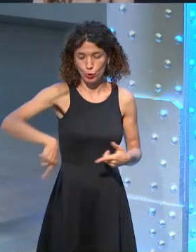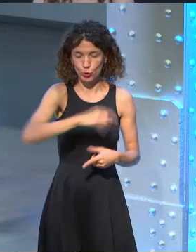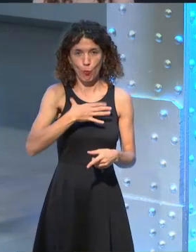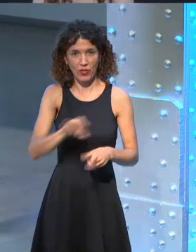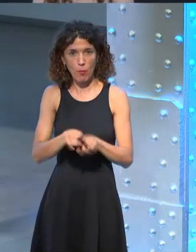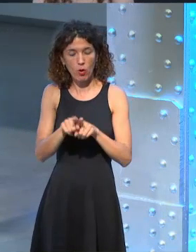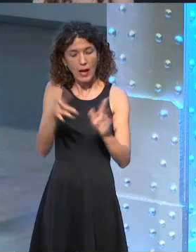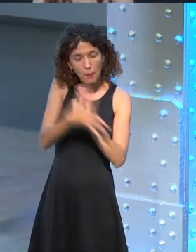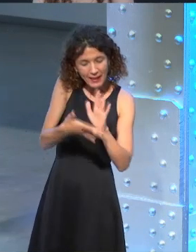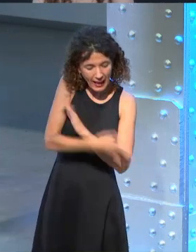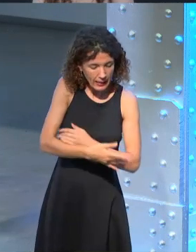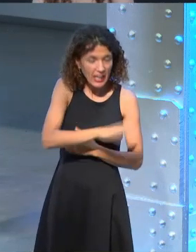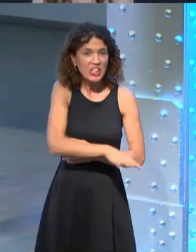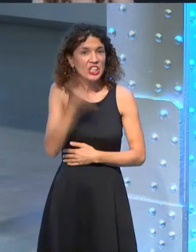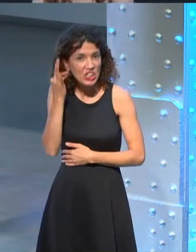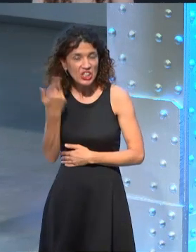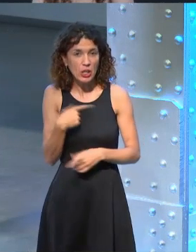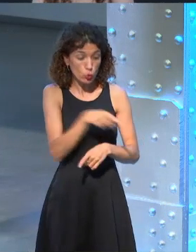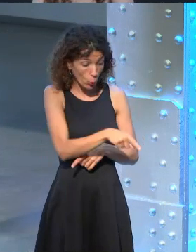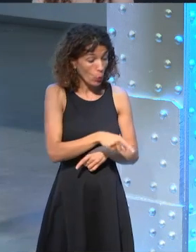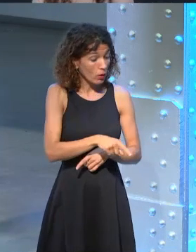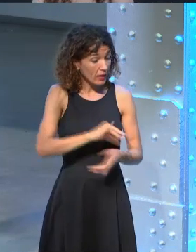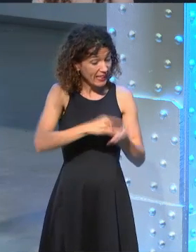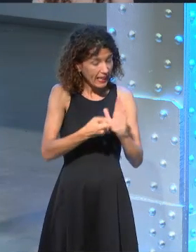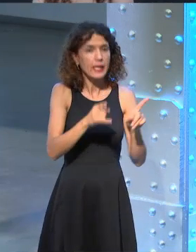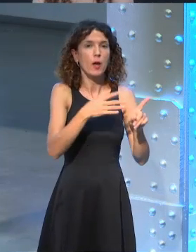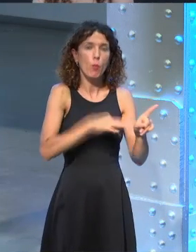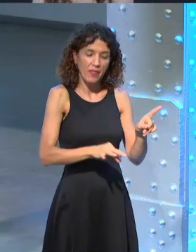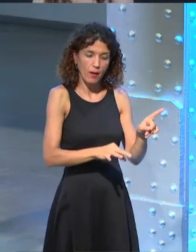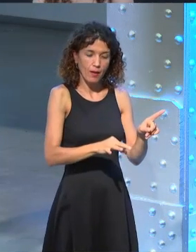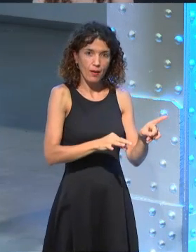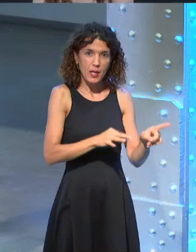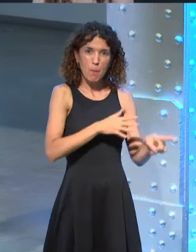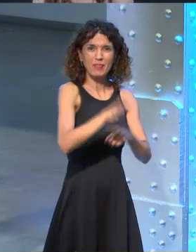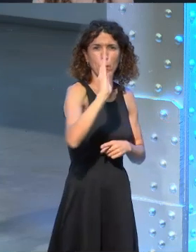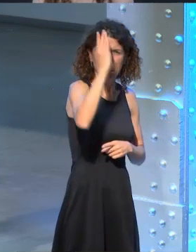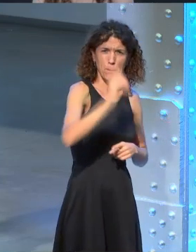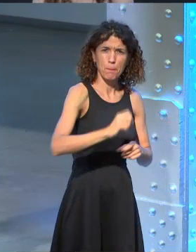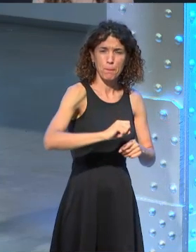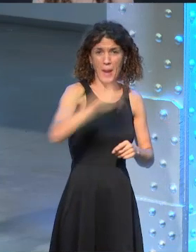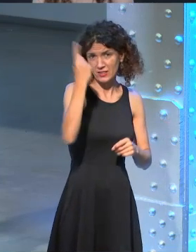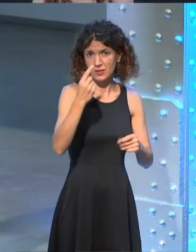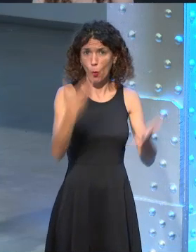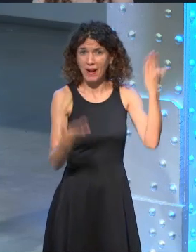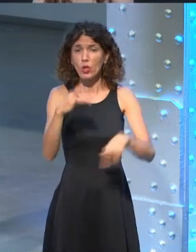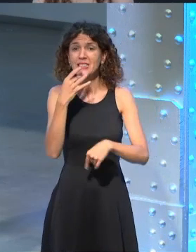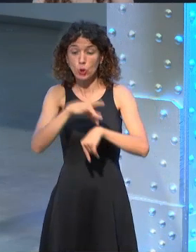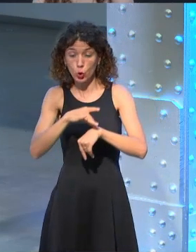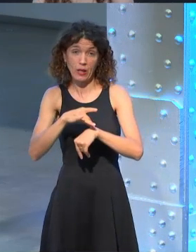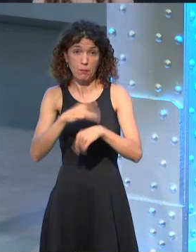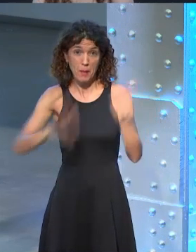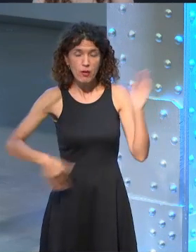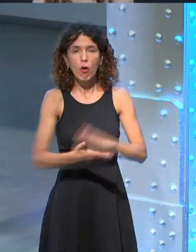de explicarle a una niña cómo siendo ingeniera vas a impactar quizá más que siendo doctora, pues podamos revertir